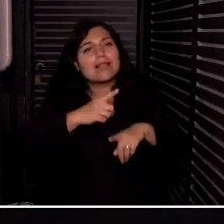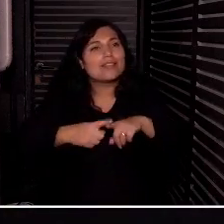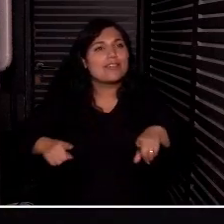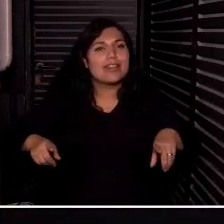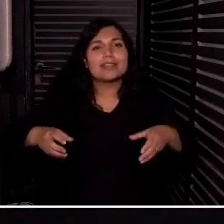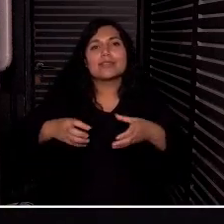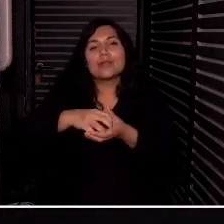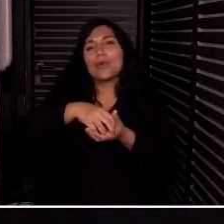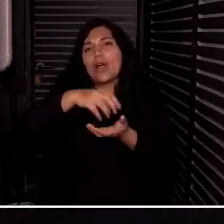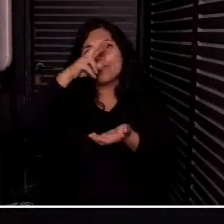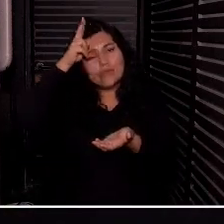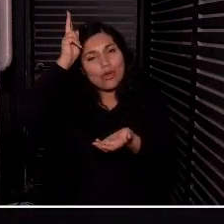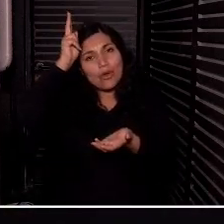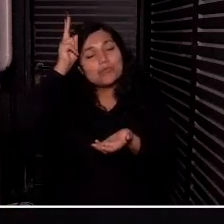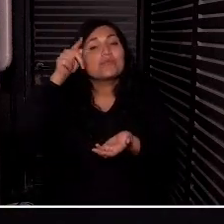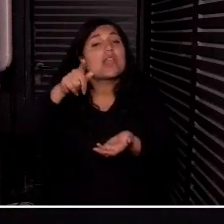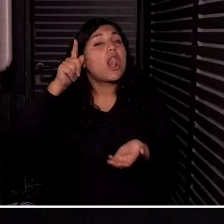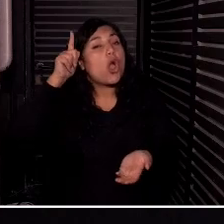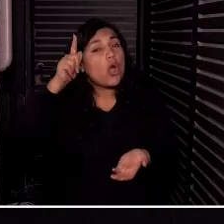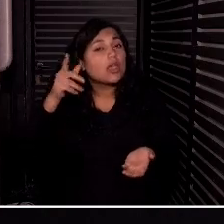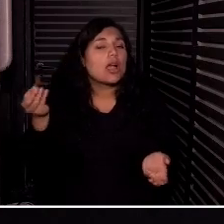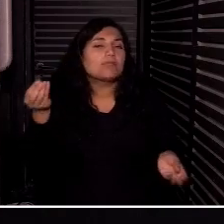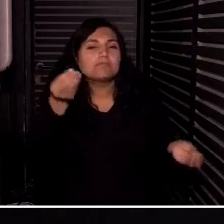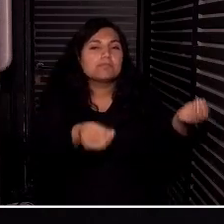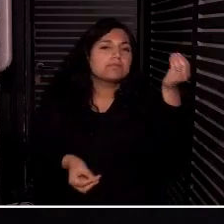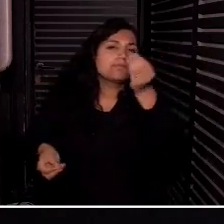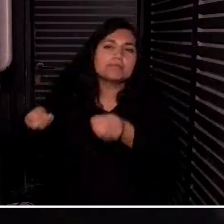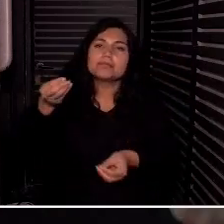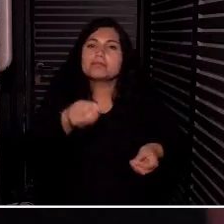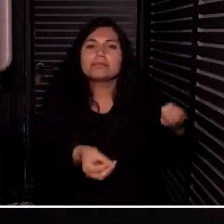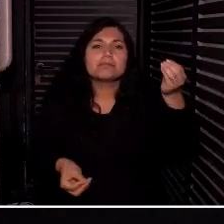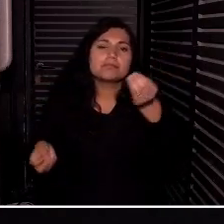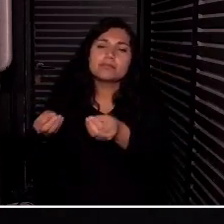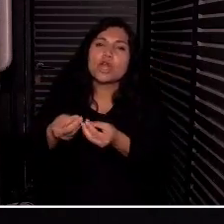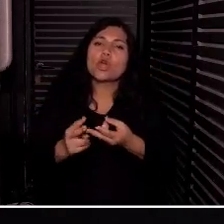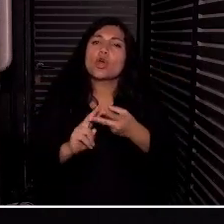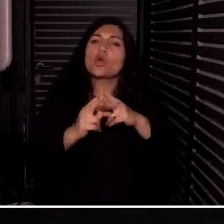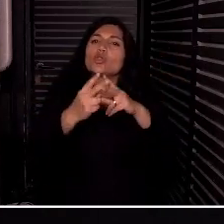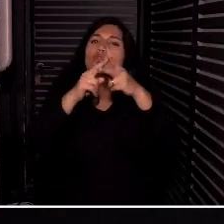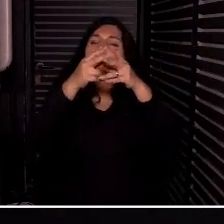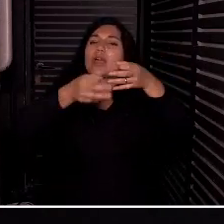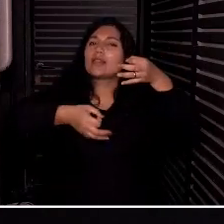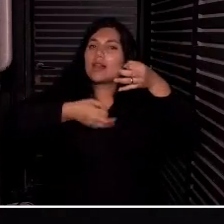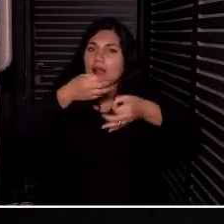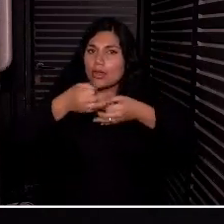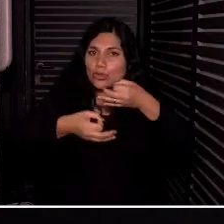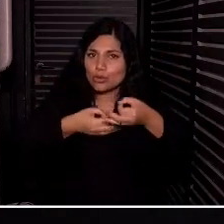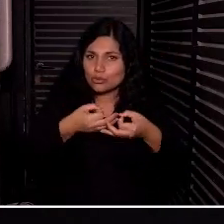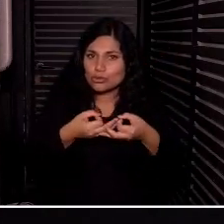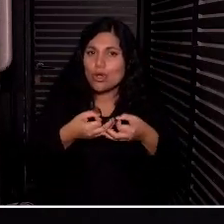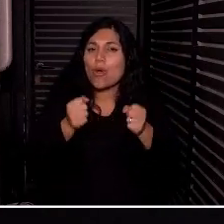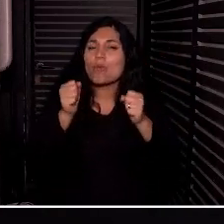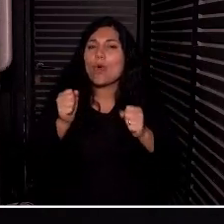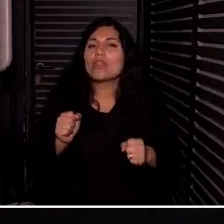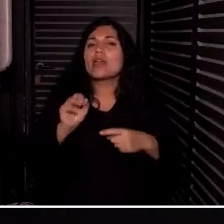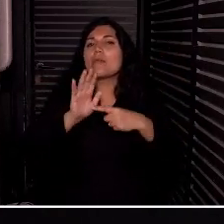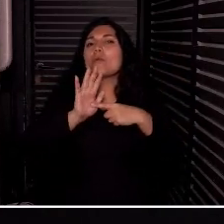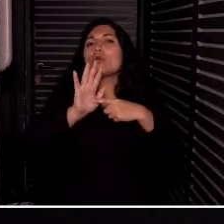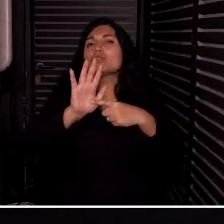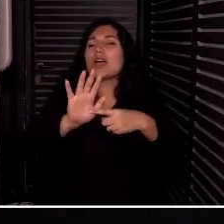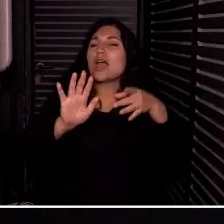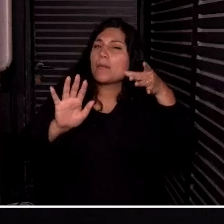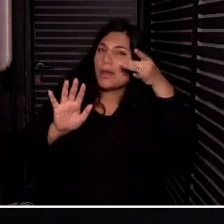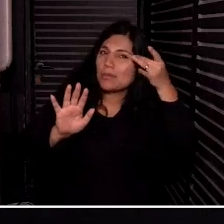lógica que vaya como alimentándose y nutriéndose para construir relatos que de alguna manera muestren una perspectiva